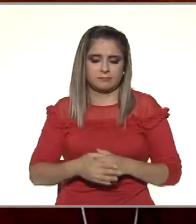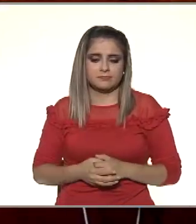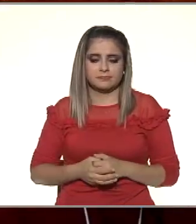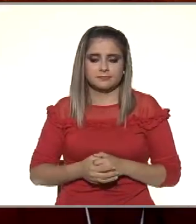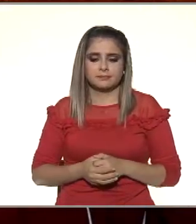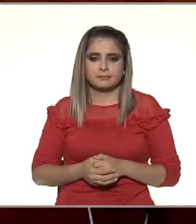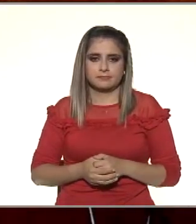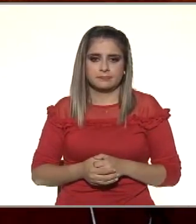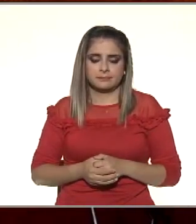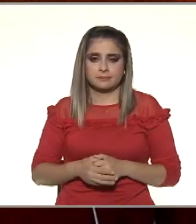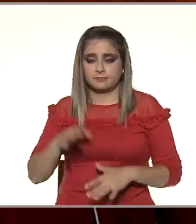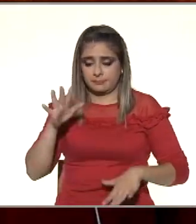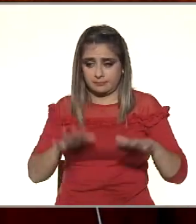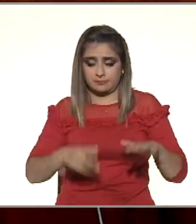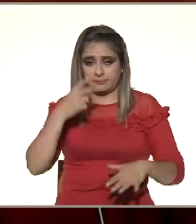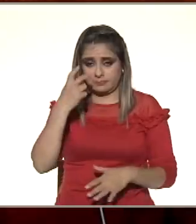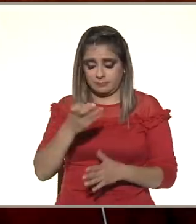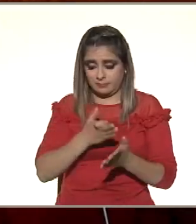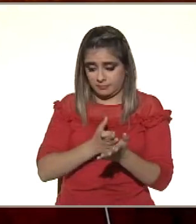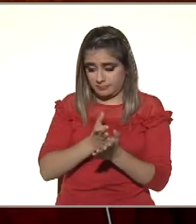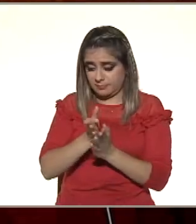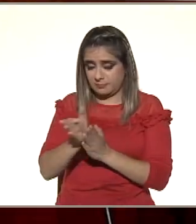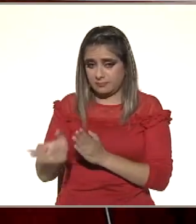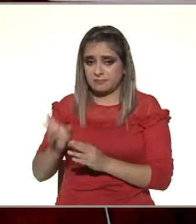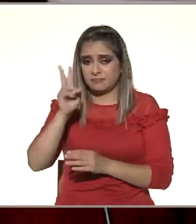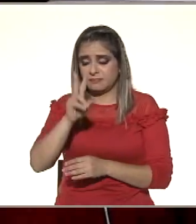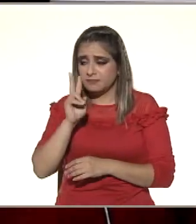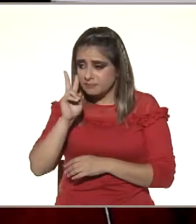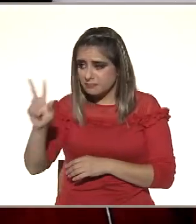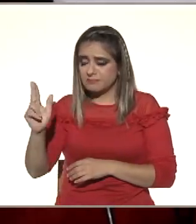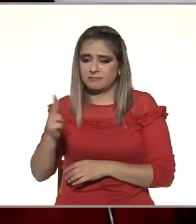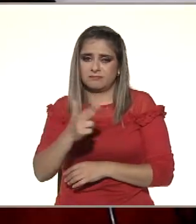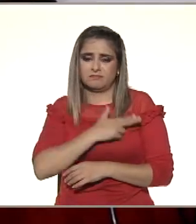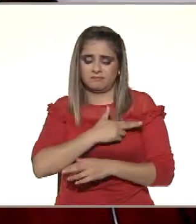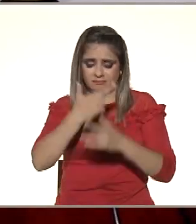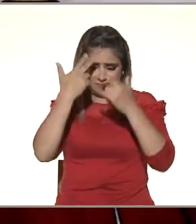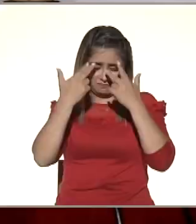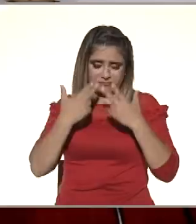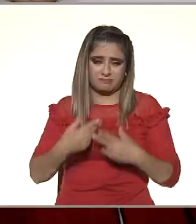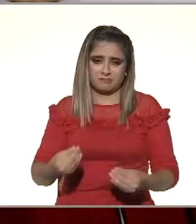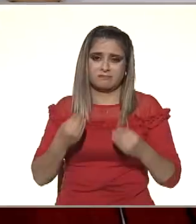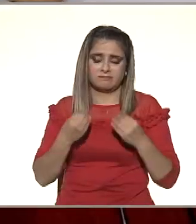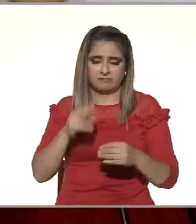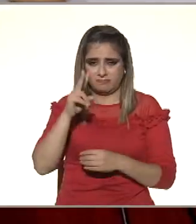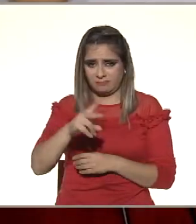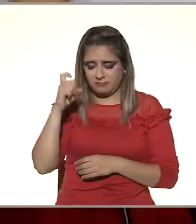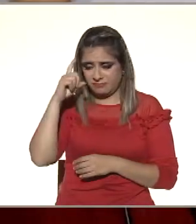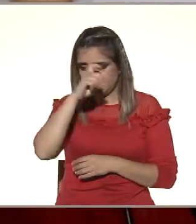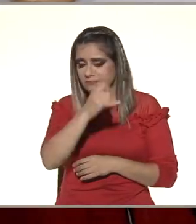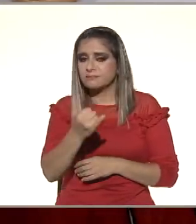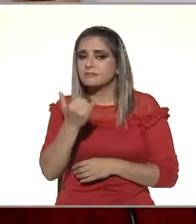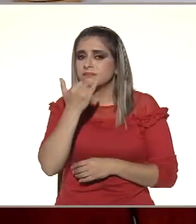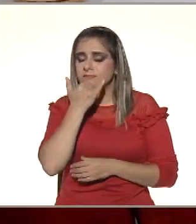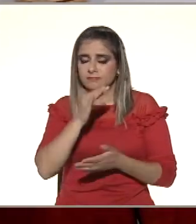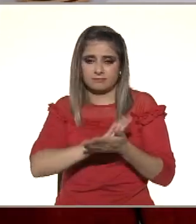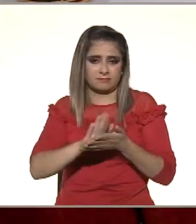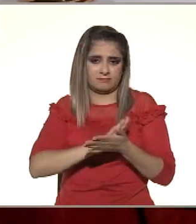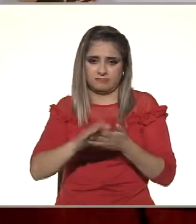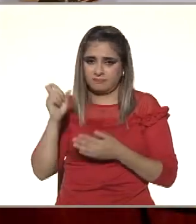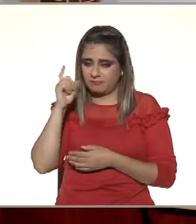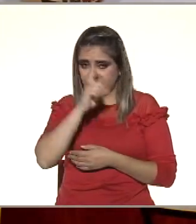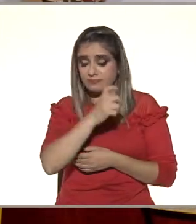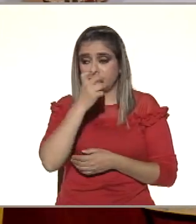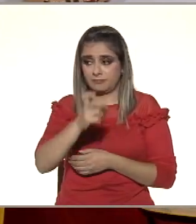A veces la infidelidad puede ser tan hiriente, tan dolorosa para los hijos que cuesta trabajo perdonar, y en el caso de este